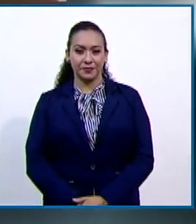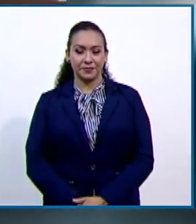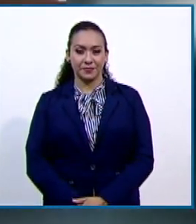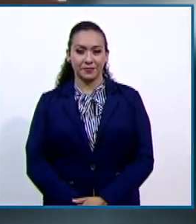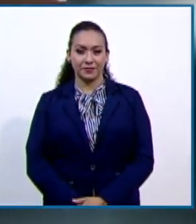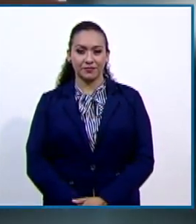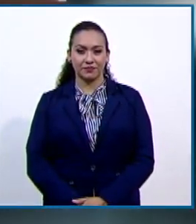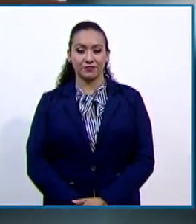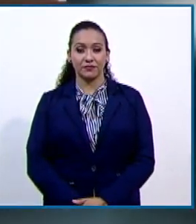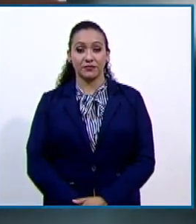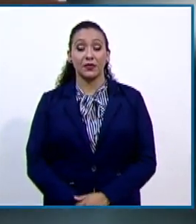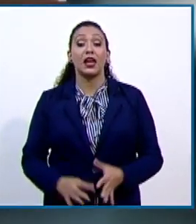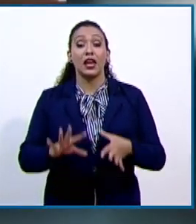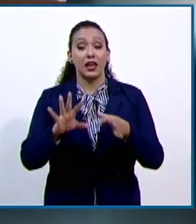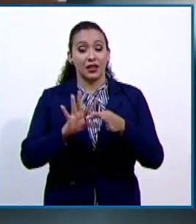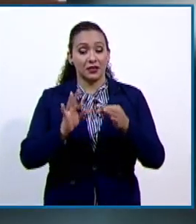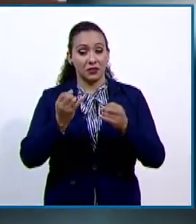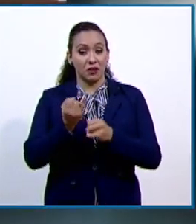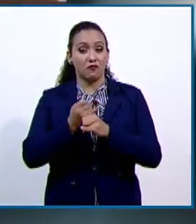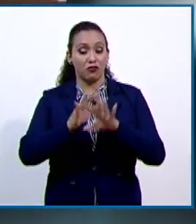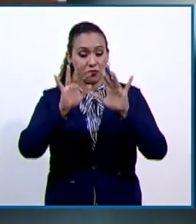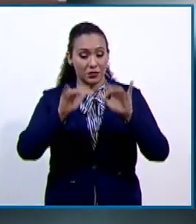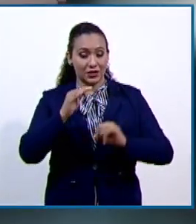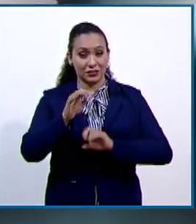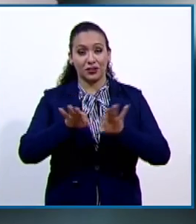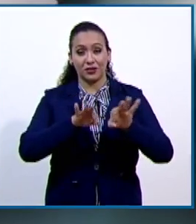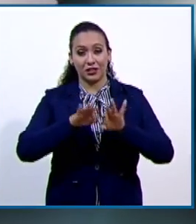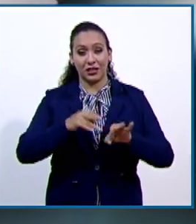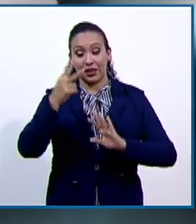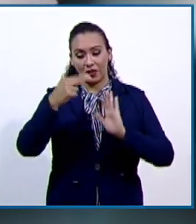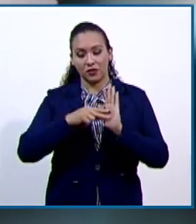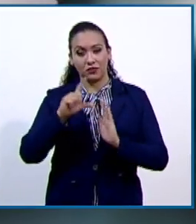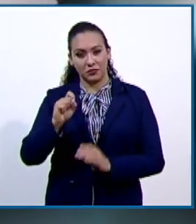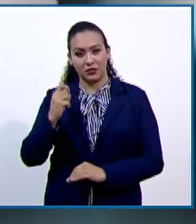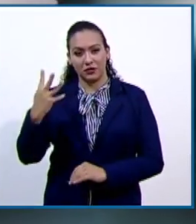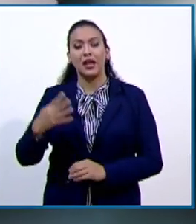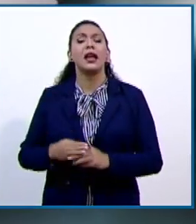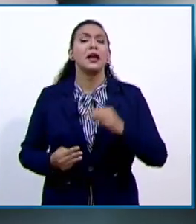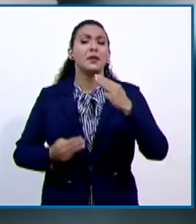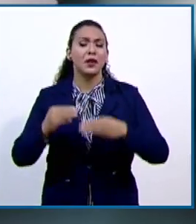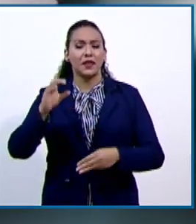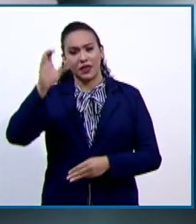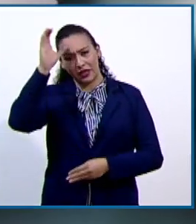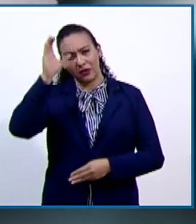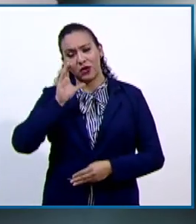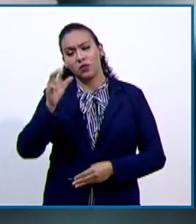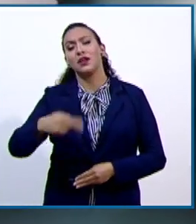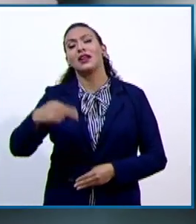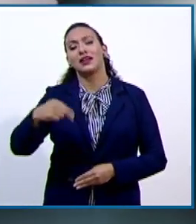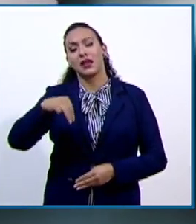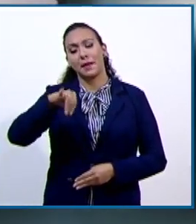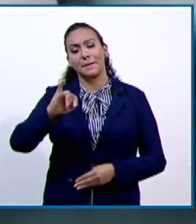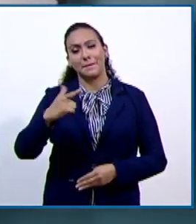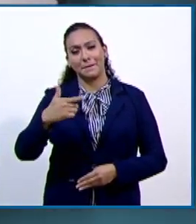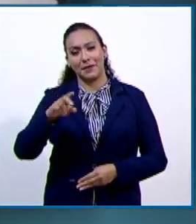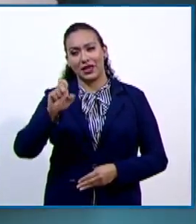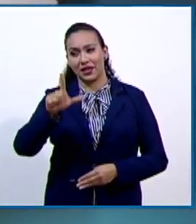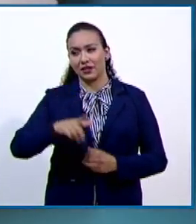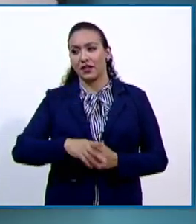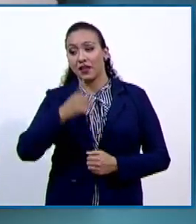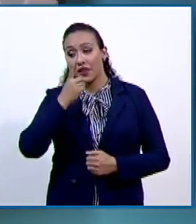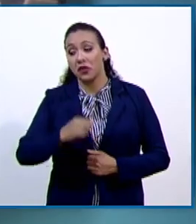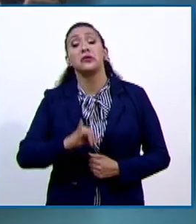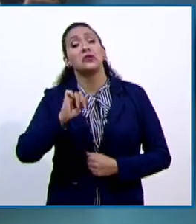Al rendir su informe de labores 2024, el magistrado presidente del Poder Judicial de Coahuila, Miguel Meri Ayub, señaló que avanza